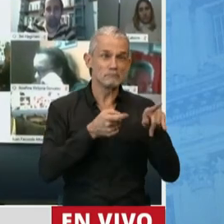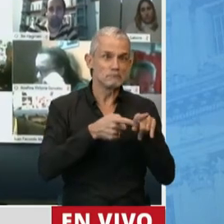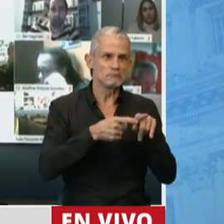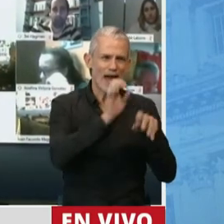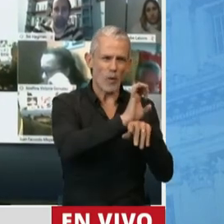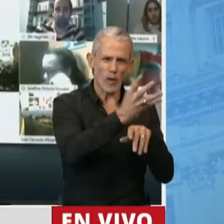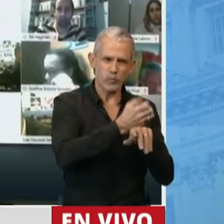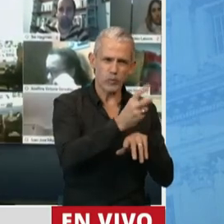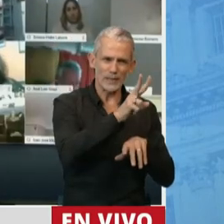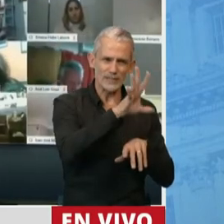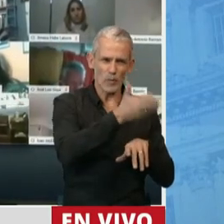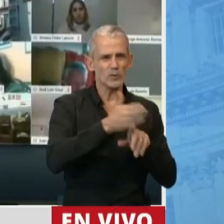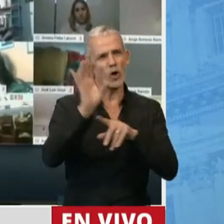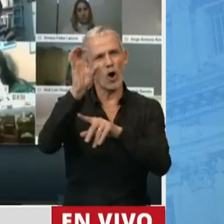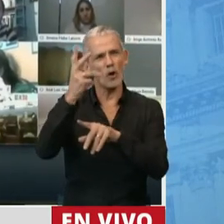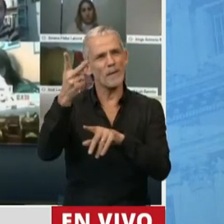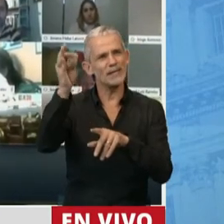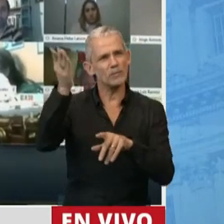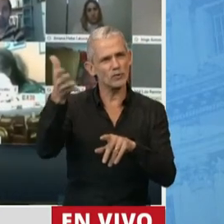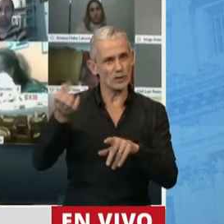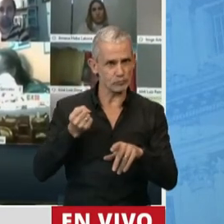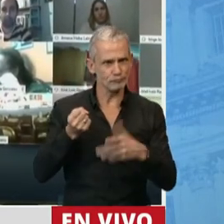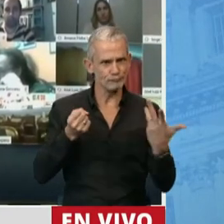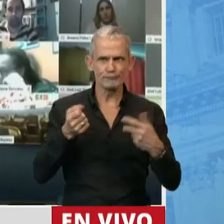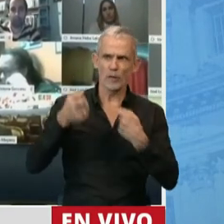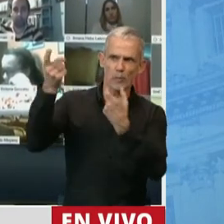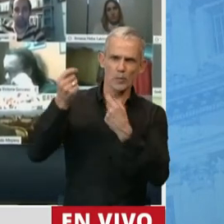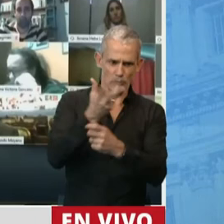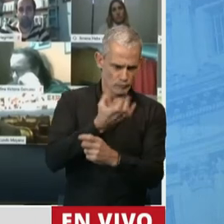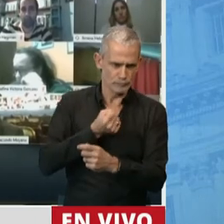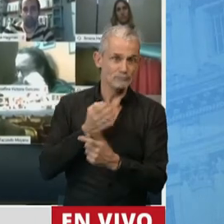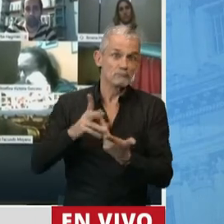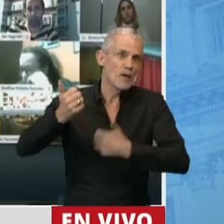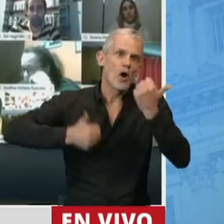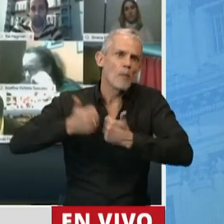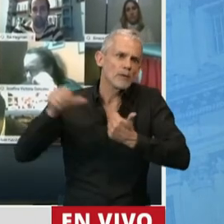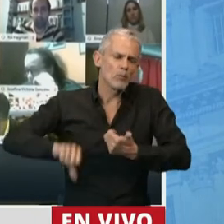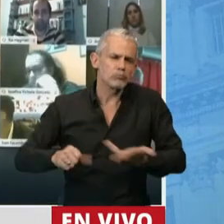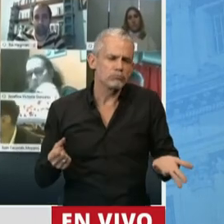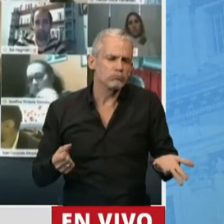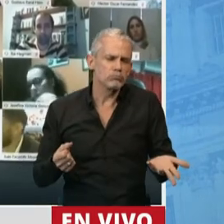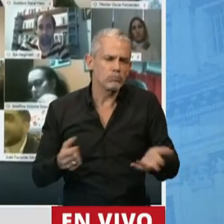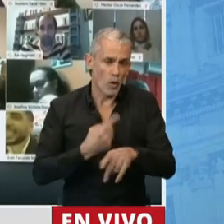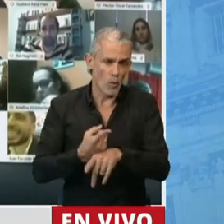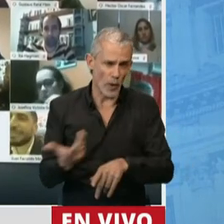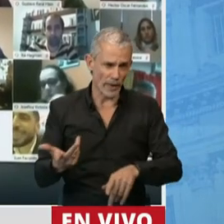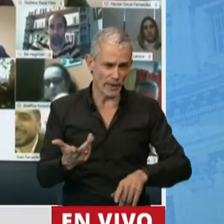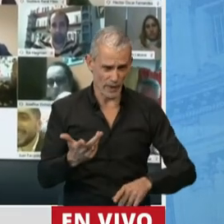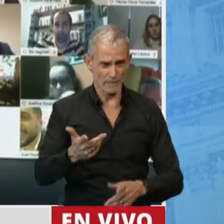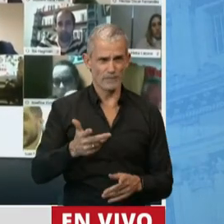20% Colombia, restándole una competitividad a nuestras empresas. A mi entender,